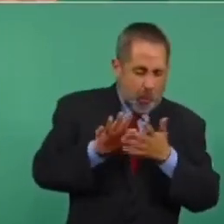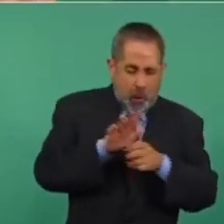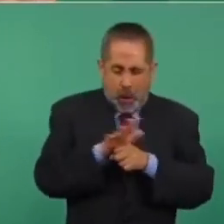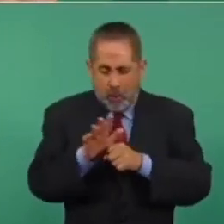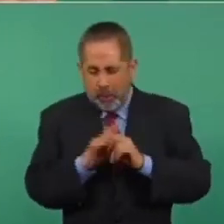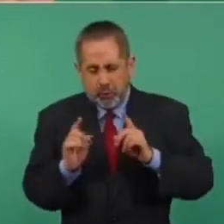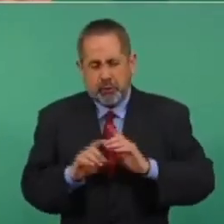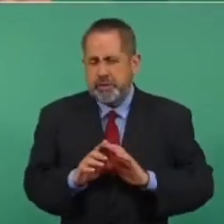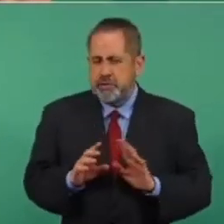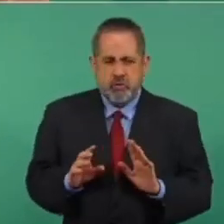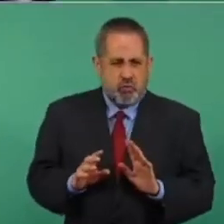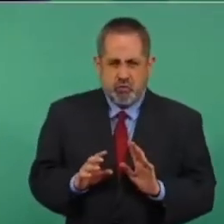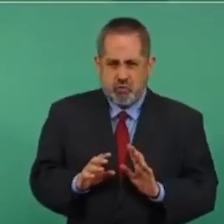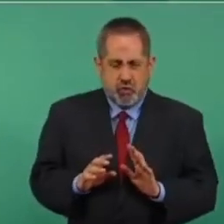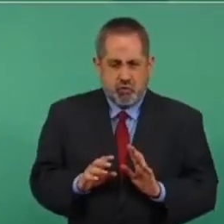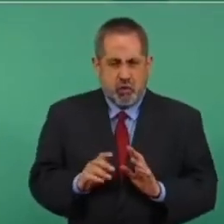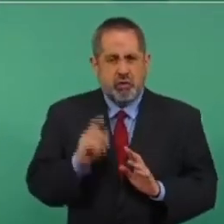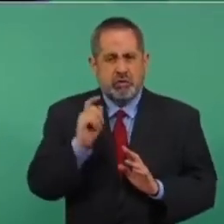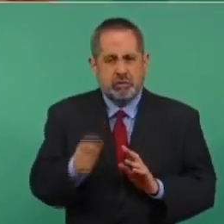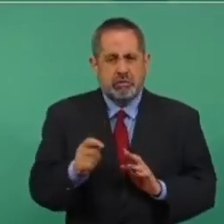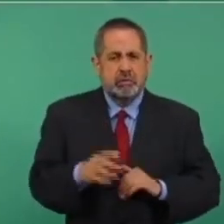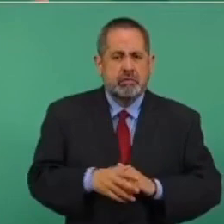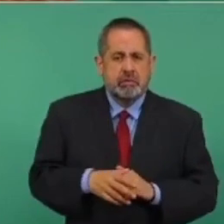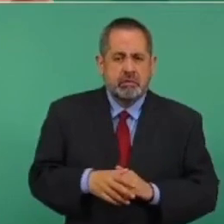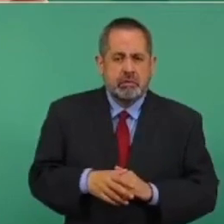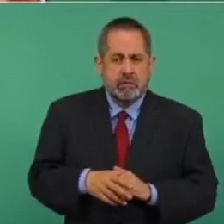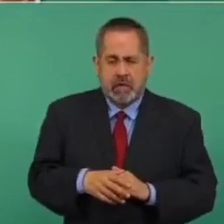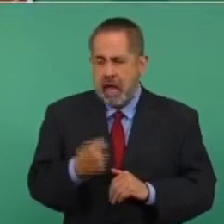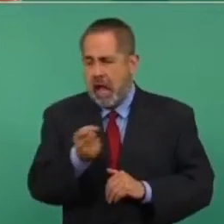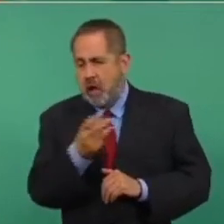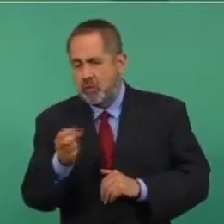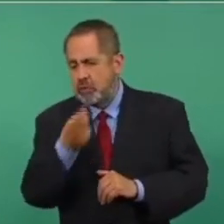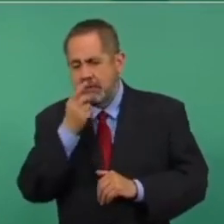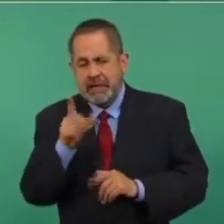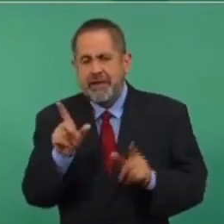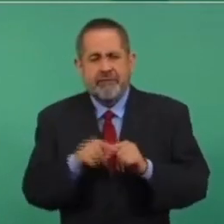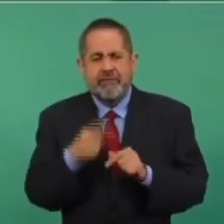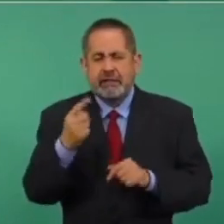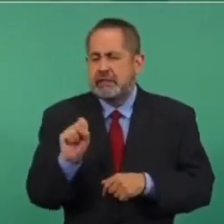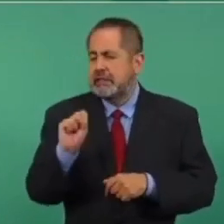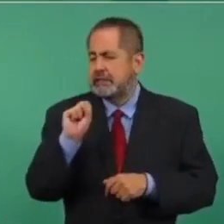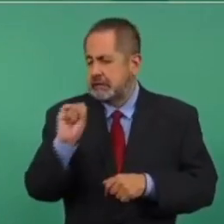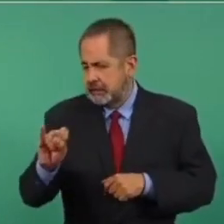ninguna duda, porque unos van a estar por el sí y otros por el no.